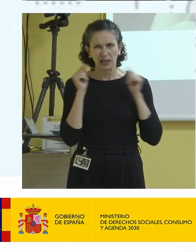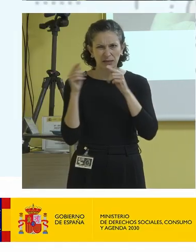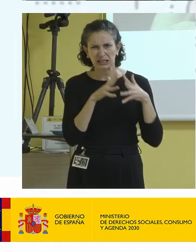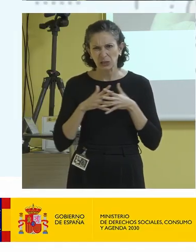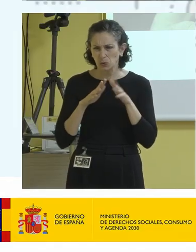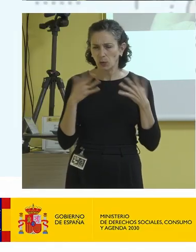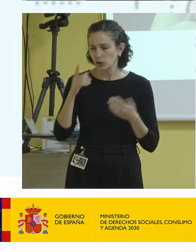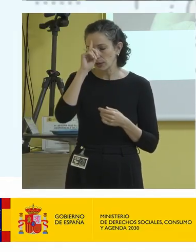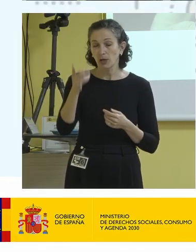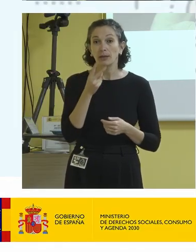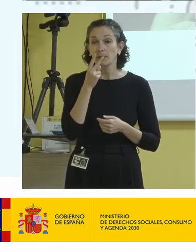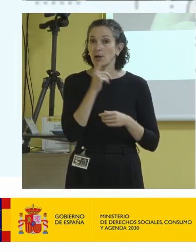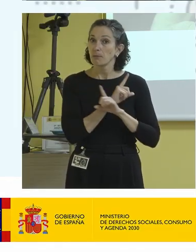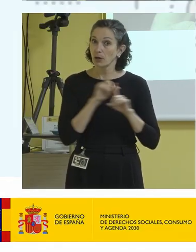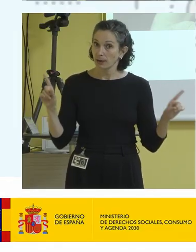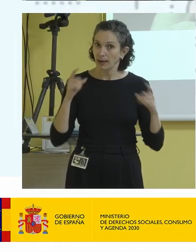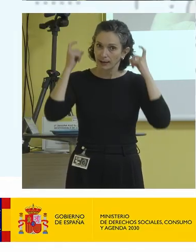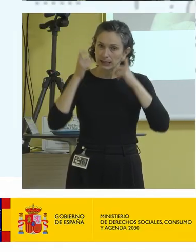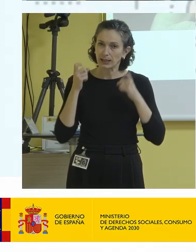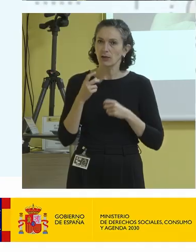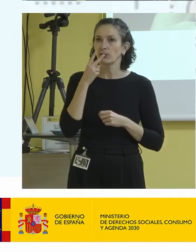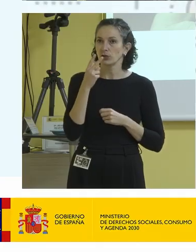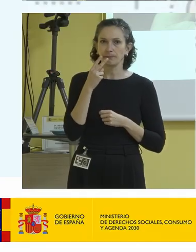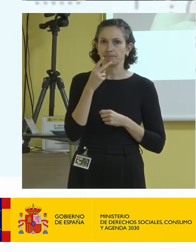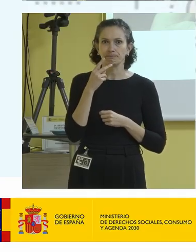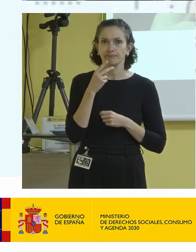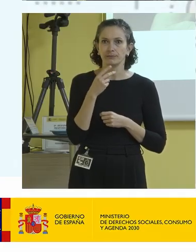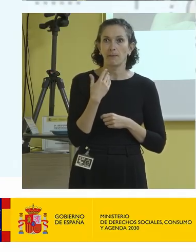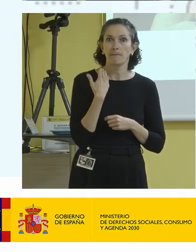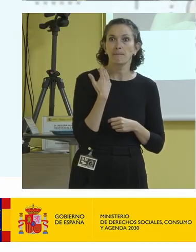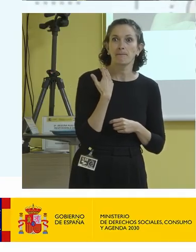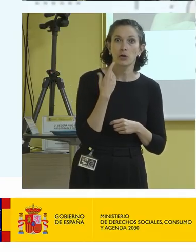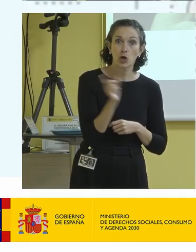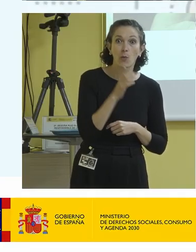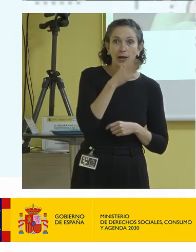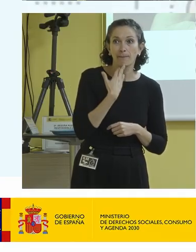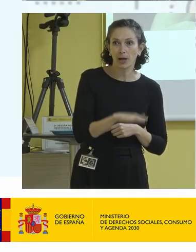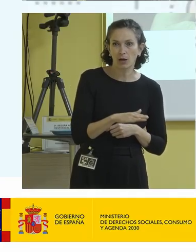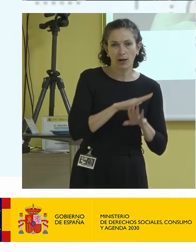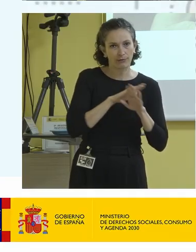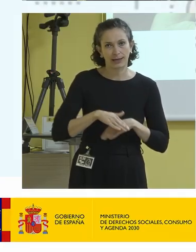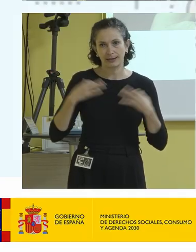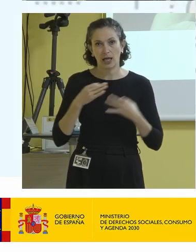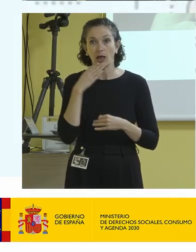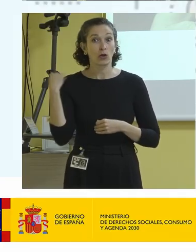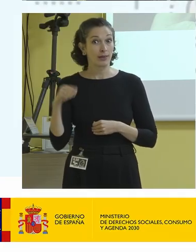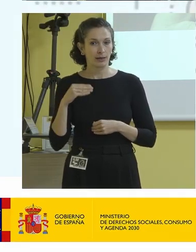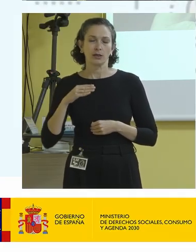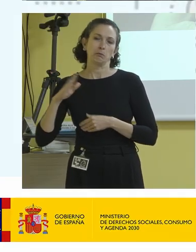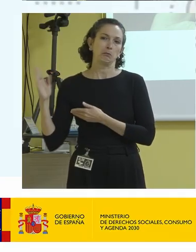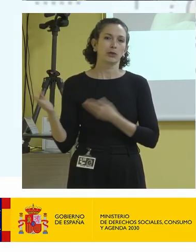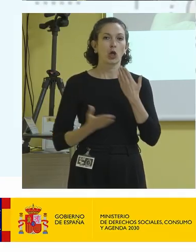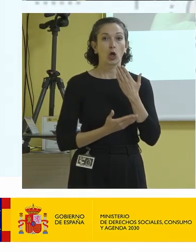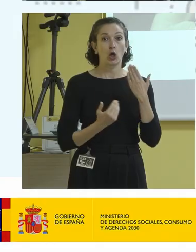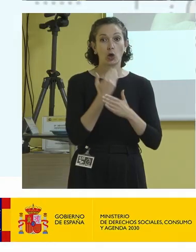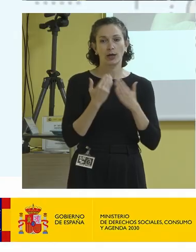la que se intentó prohibir el tabaco, como no fumes es malo, no funcionó, y se hizo una cosa. Se llevó a un montón de adolescentes a unas jornadas a